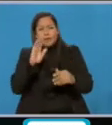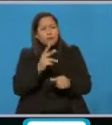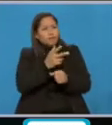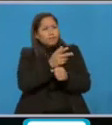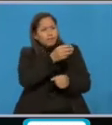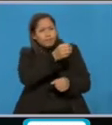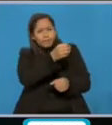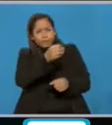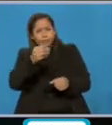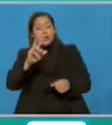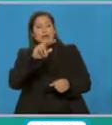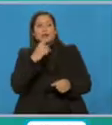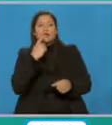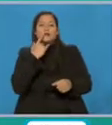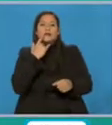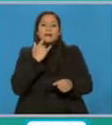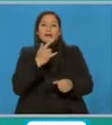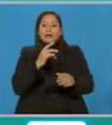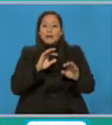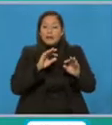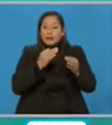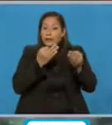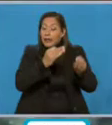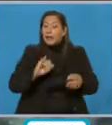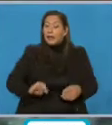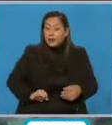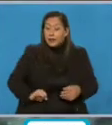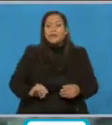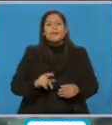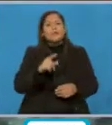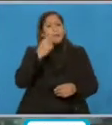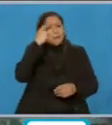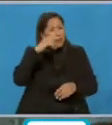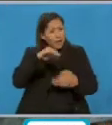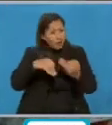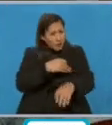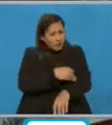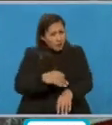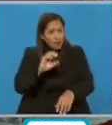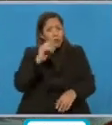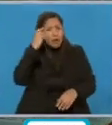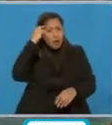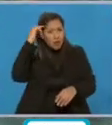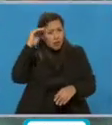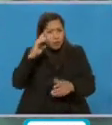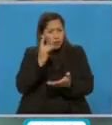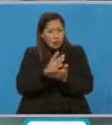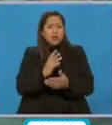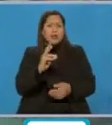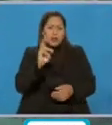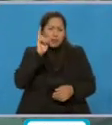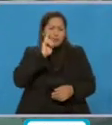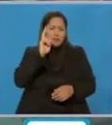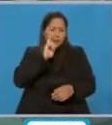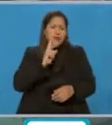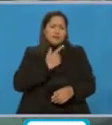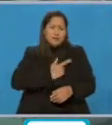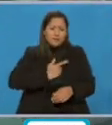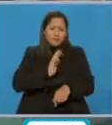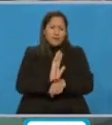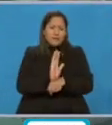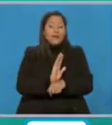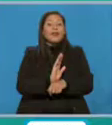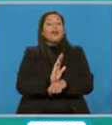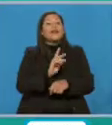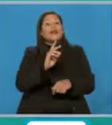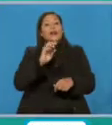verdad, y muy entretenida. Se llama Sierra Nevada. ¿Para toda la familia o solo para adultos esta? Esa más para adultos cinéfilos interesados Ahí en el está. cine